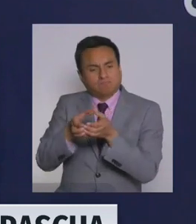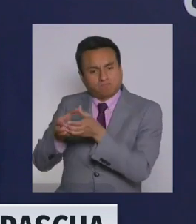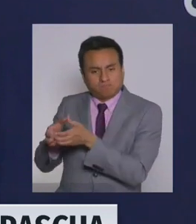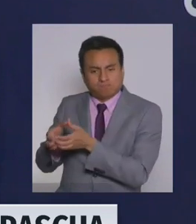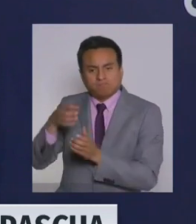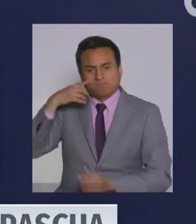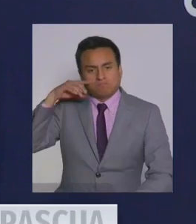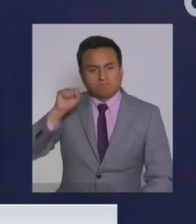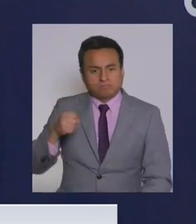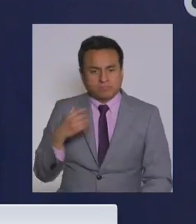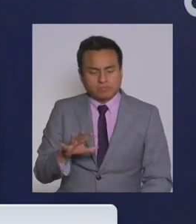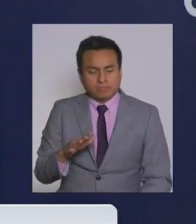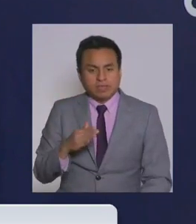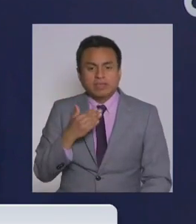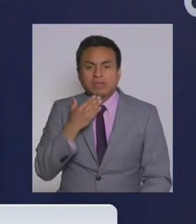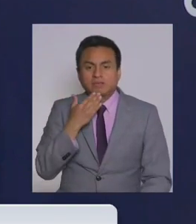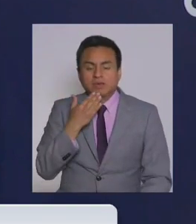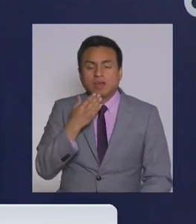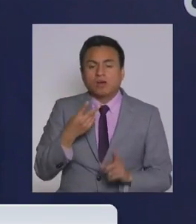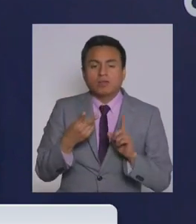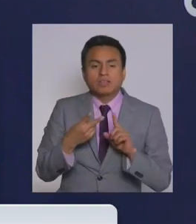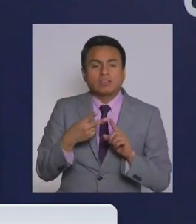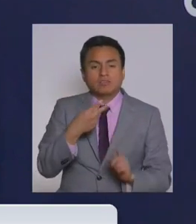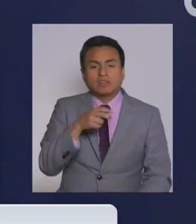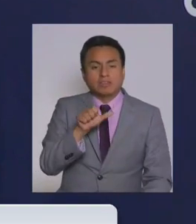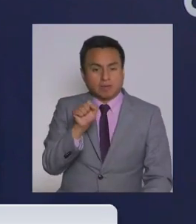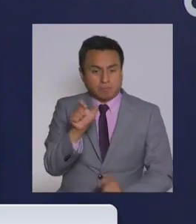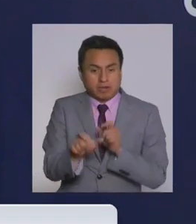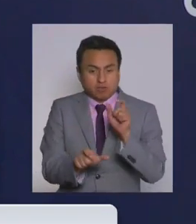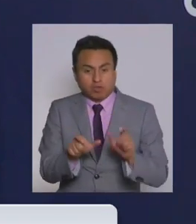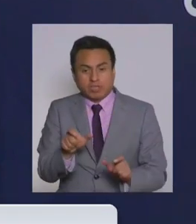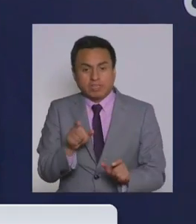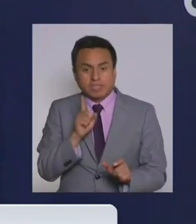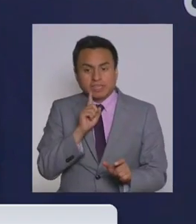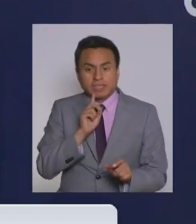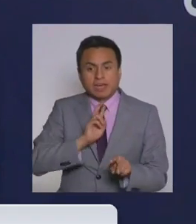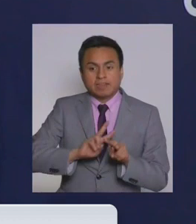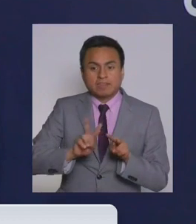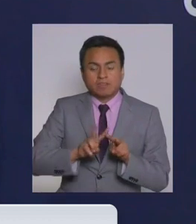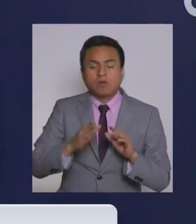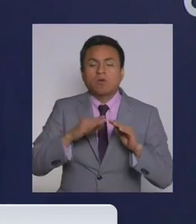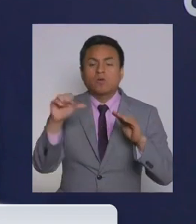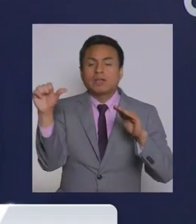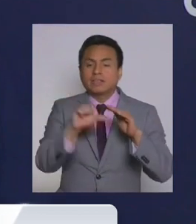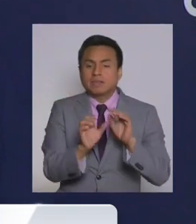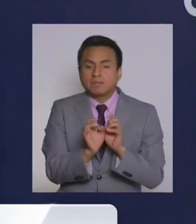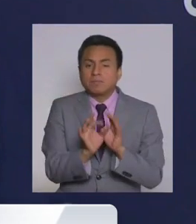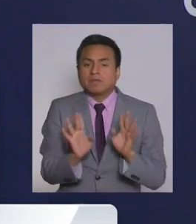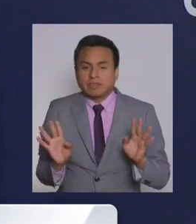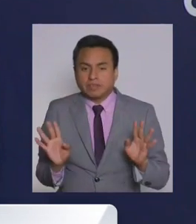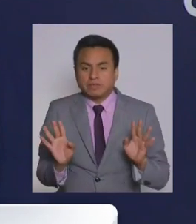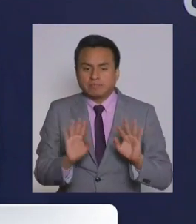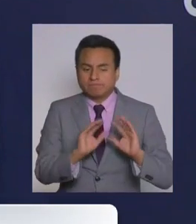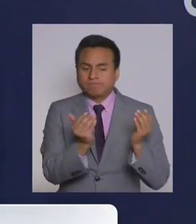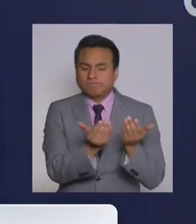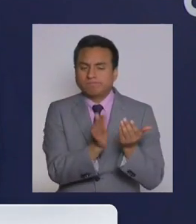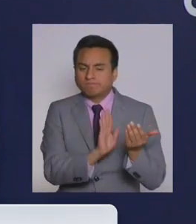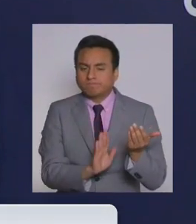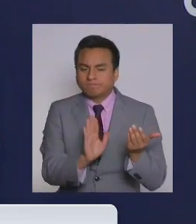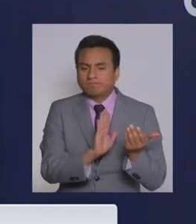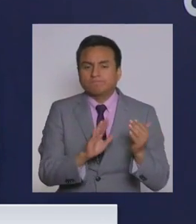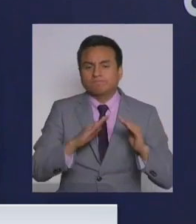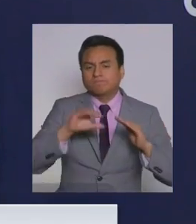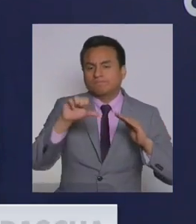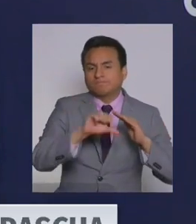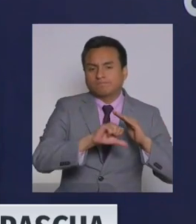identificados y también las otras 260 personas que se encuentran realizando una cuarentena preventiva vamos a seguir así